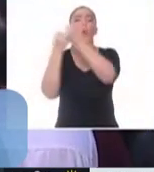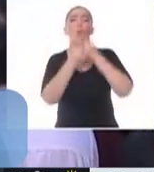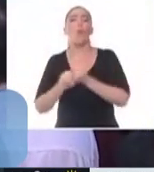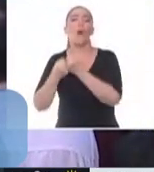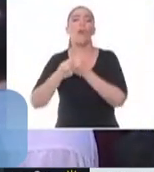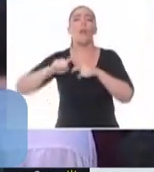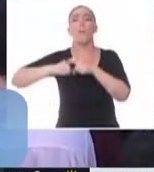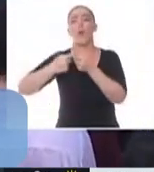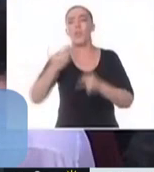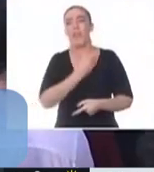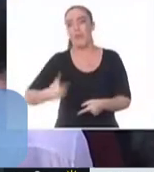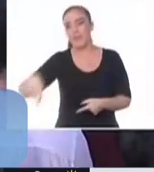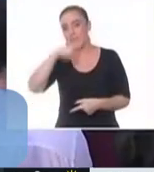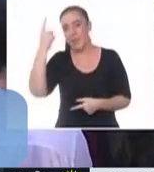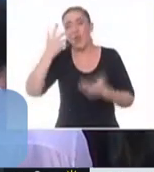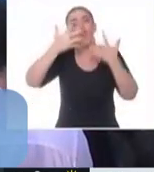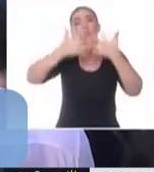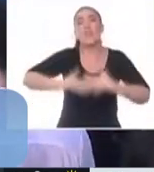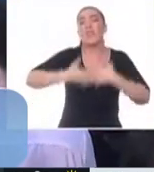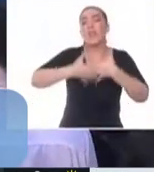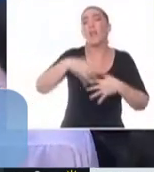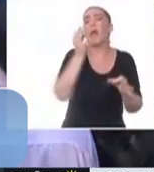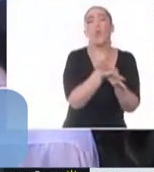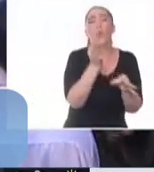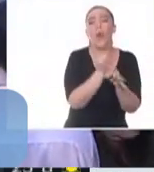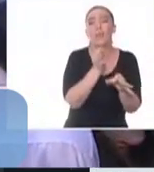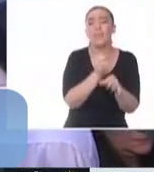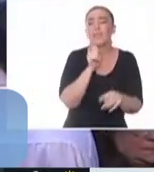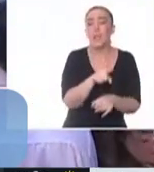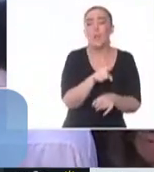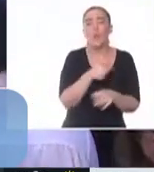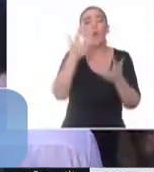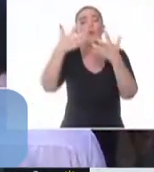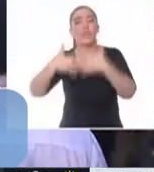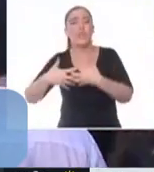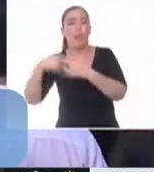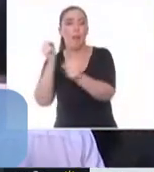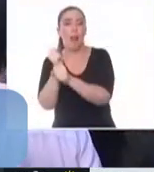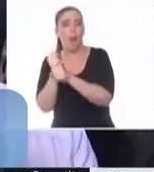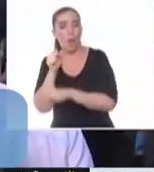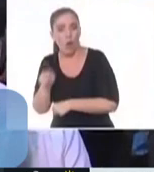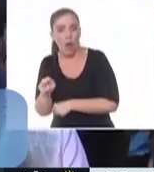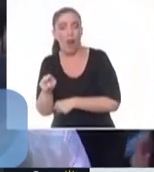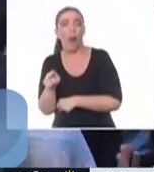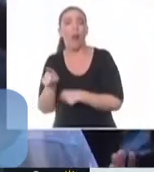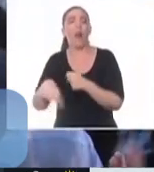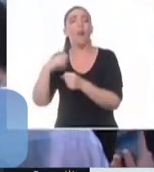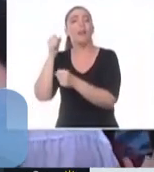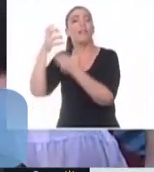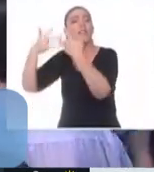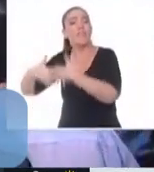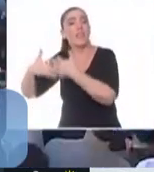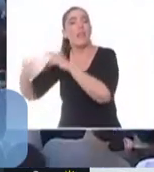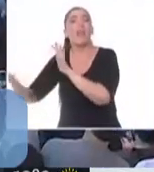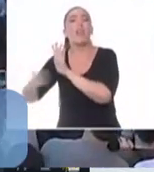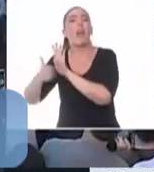Estado, que el sistema educativo, que el sistema laboral, que el sistema de